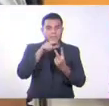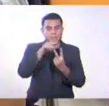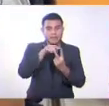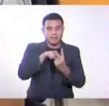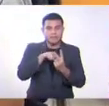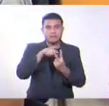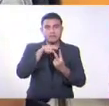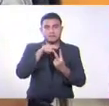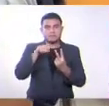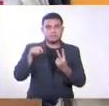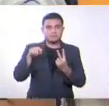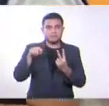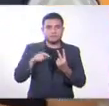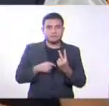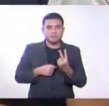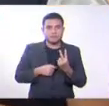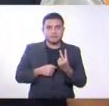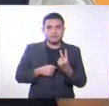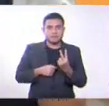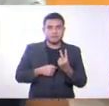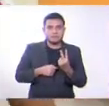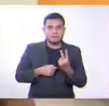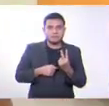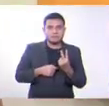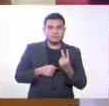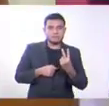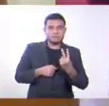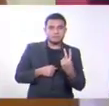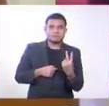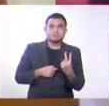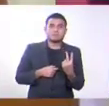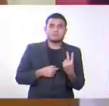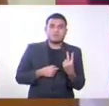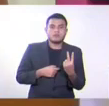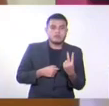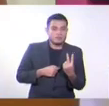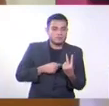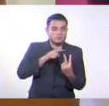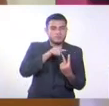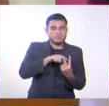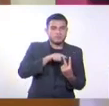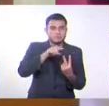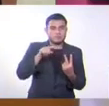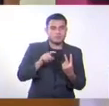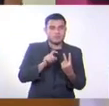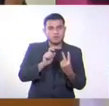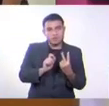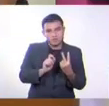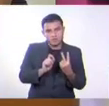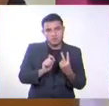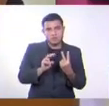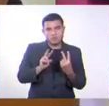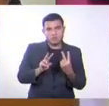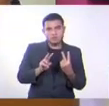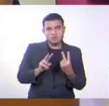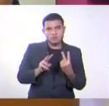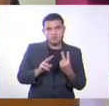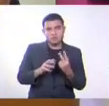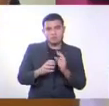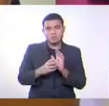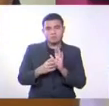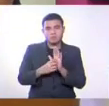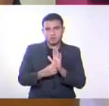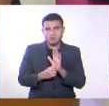Cuadrada. ¿de quién? De x sub 2 menos x sub 1. Pero voy